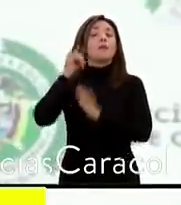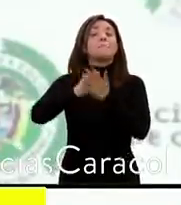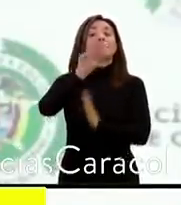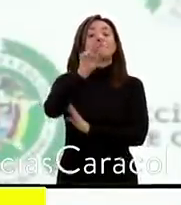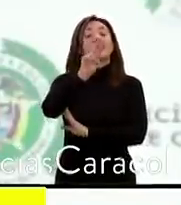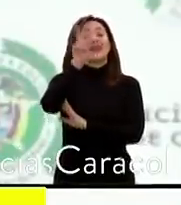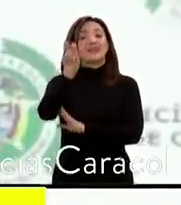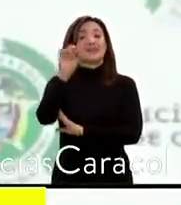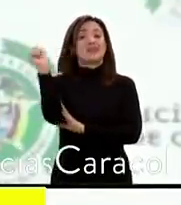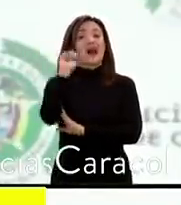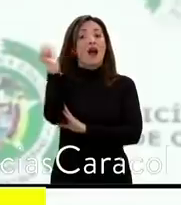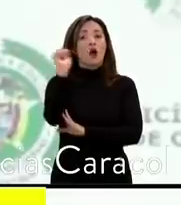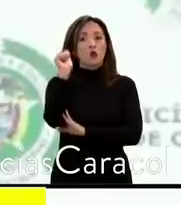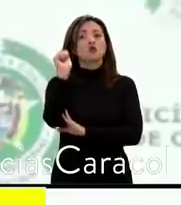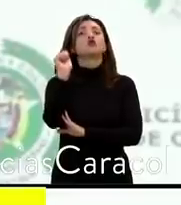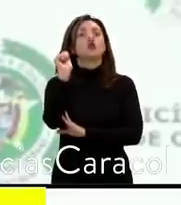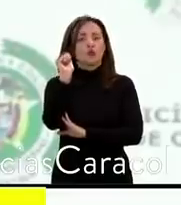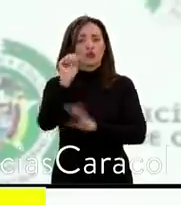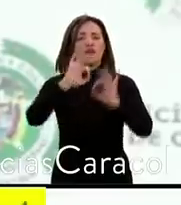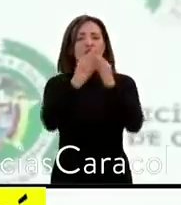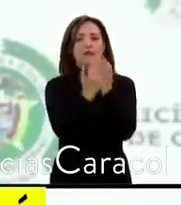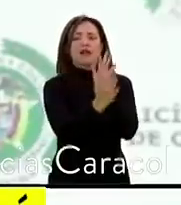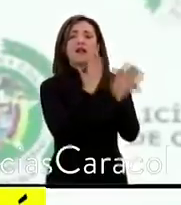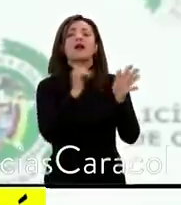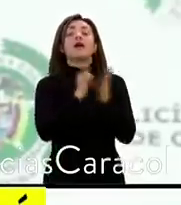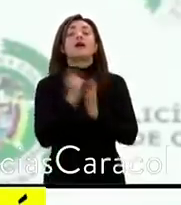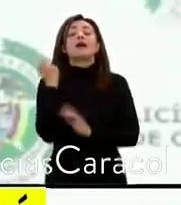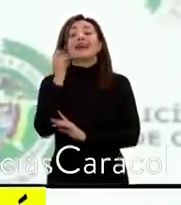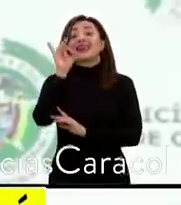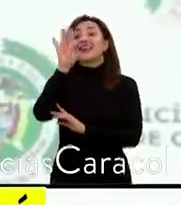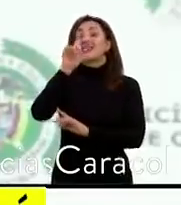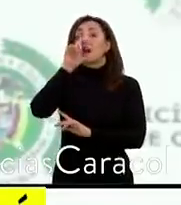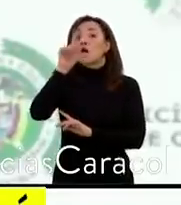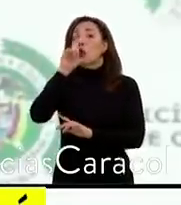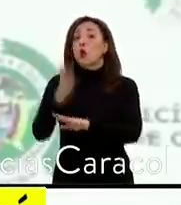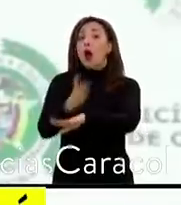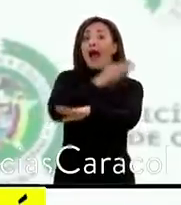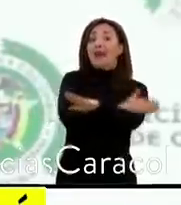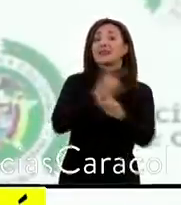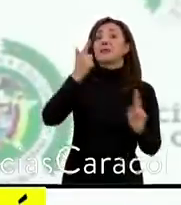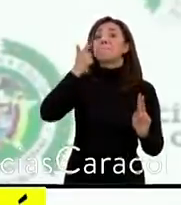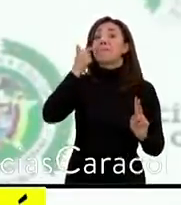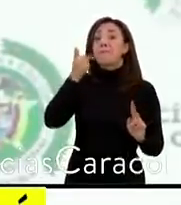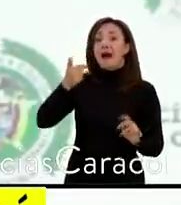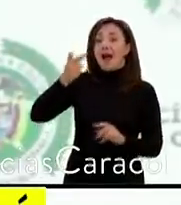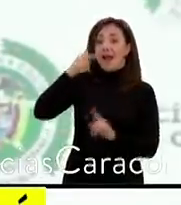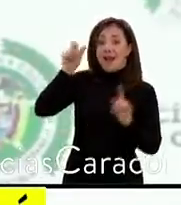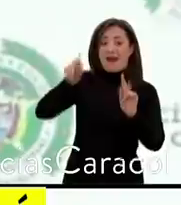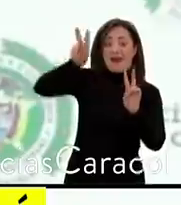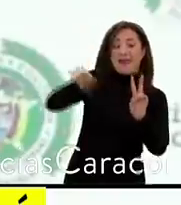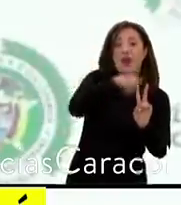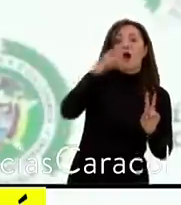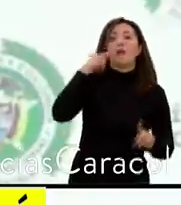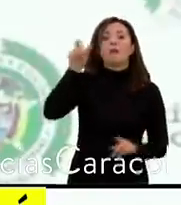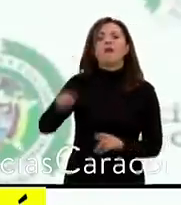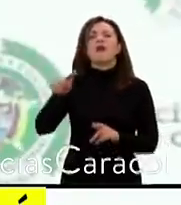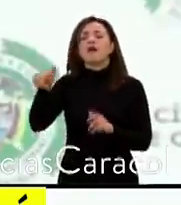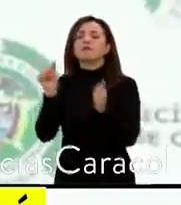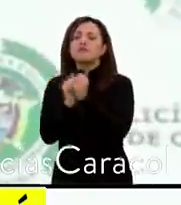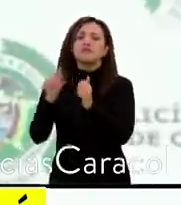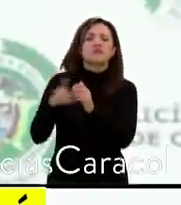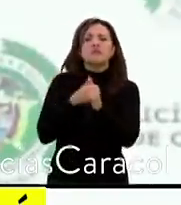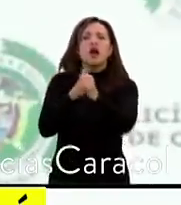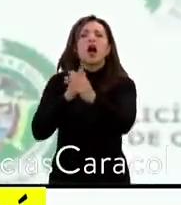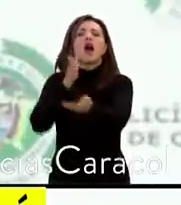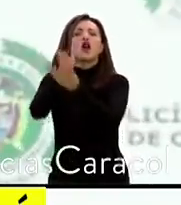agosto. De igual manera, el pasado 15 de julio, el padre de las víctimas activa la ruta de evacuación con el acompañante de la